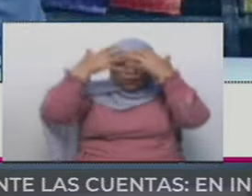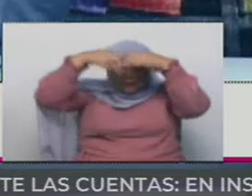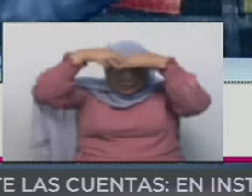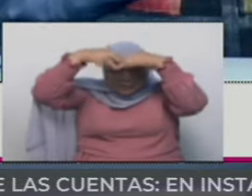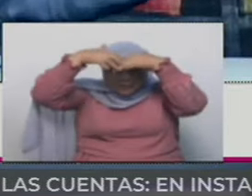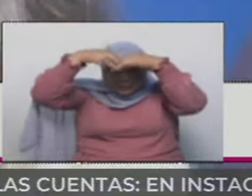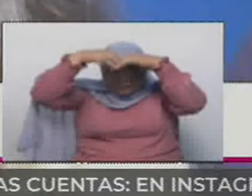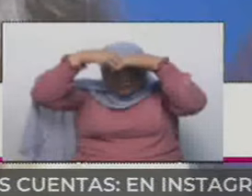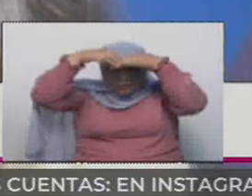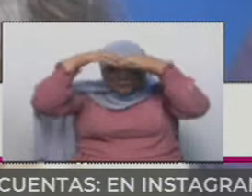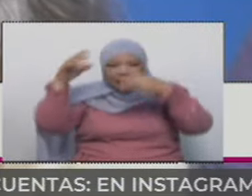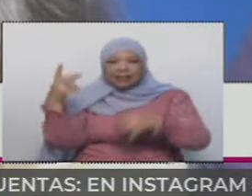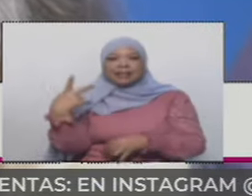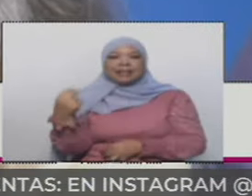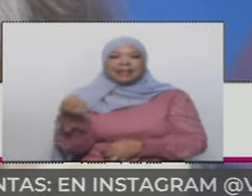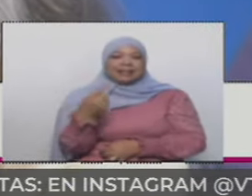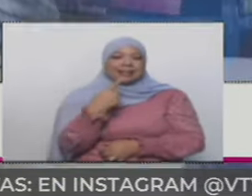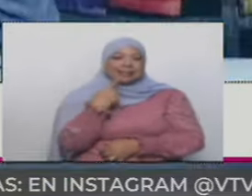No, eso no.